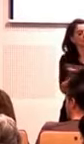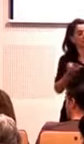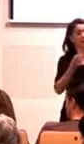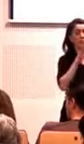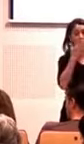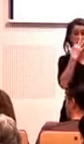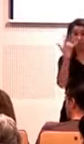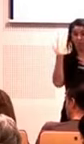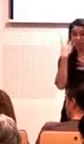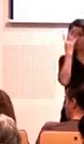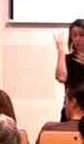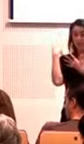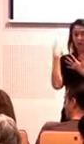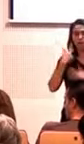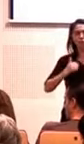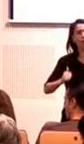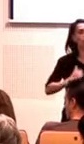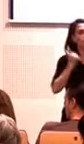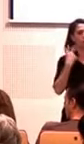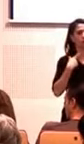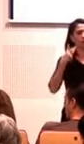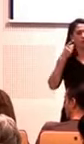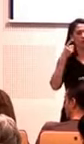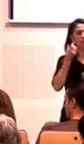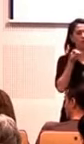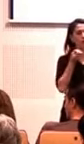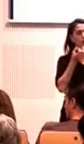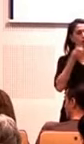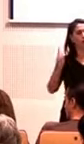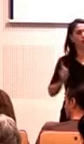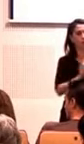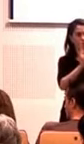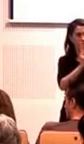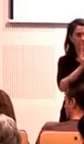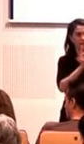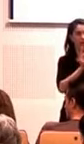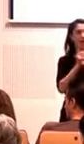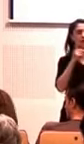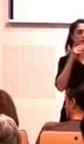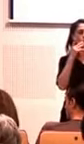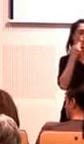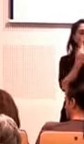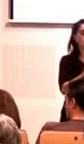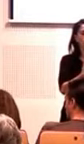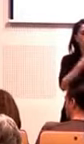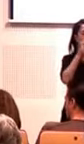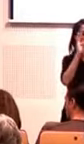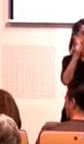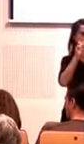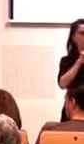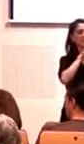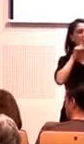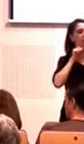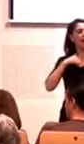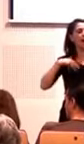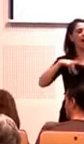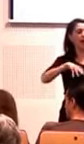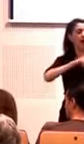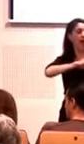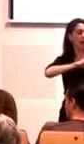9 o 10 años tuve la oportunidad de hacer un documental para Documentos TV, se llamó Almas con Sexo, y en este caso que